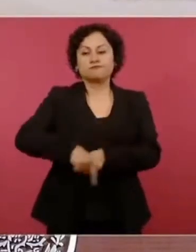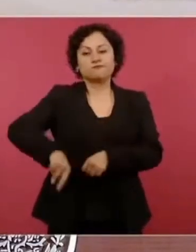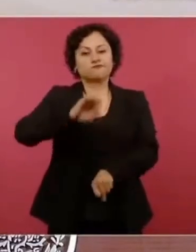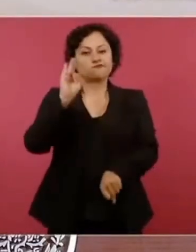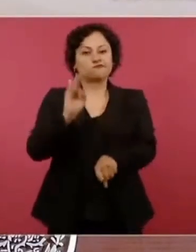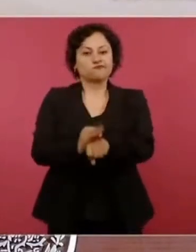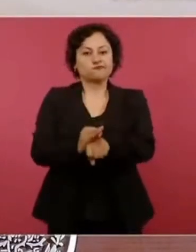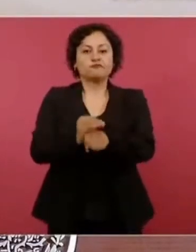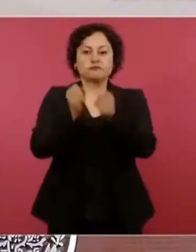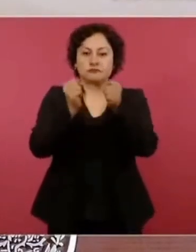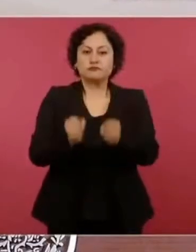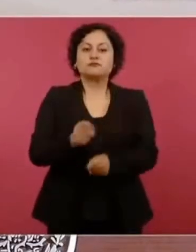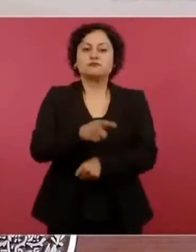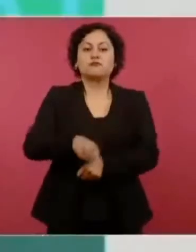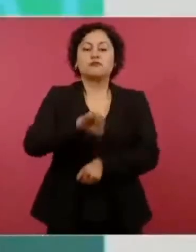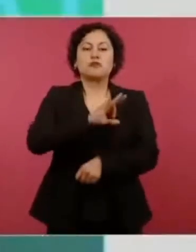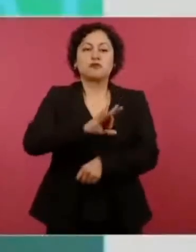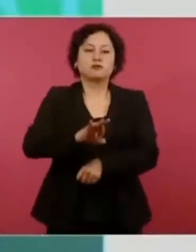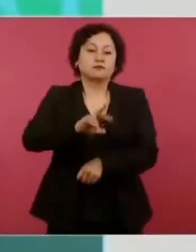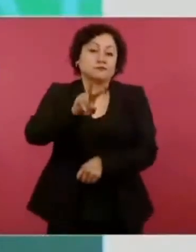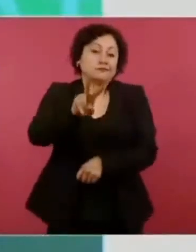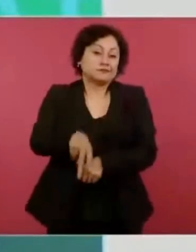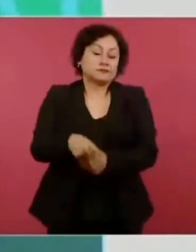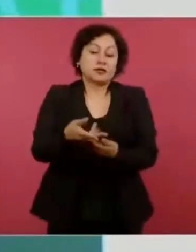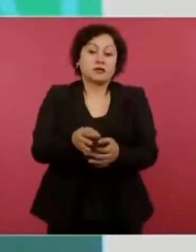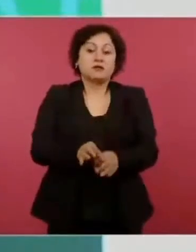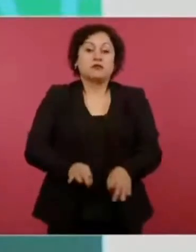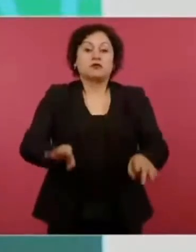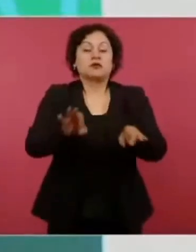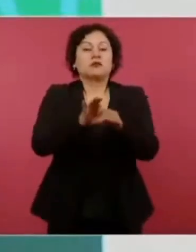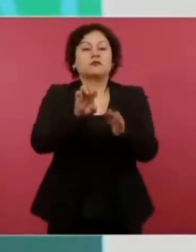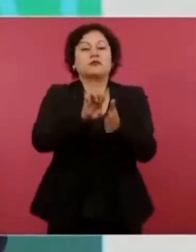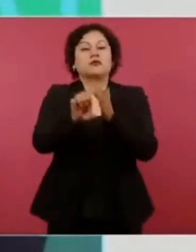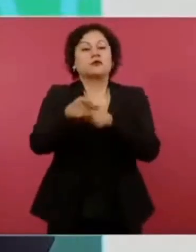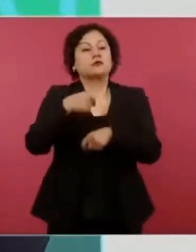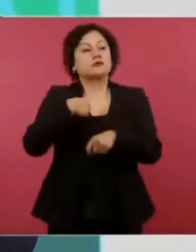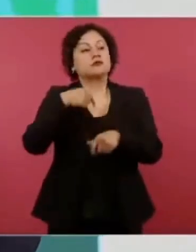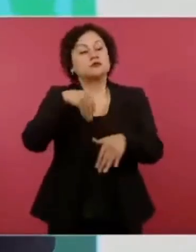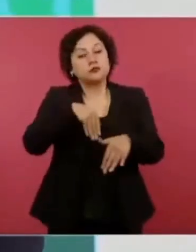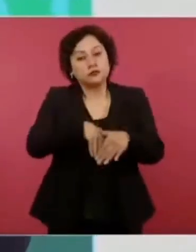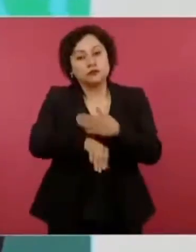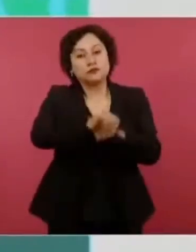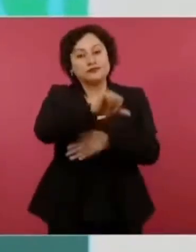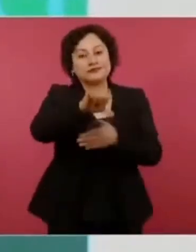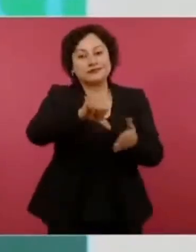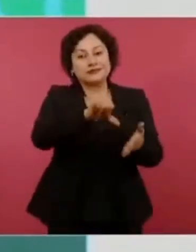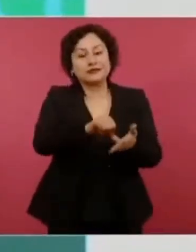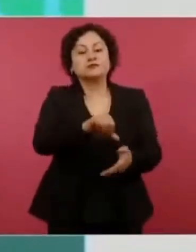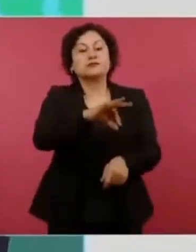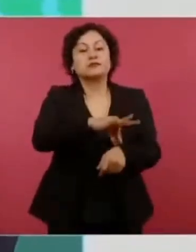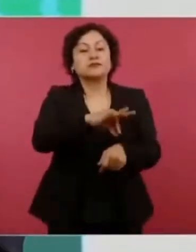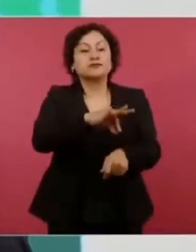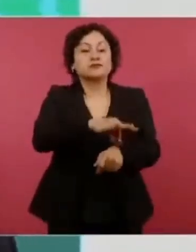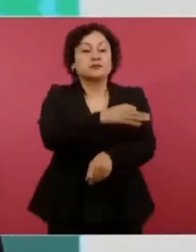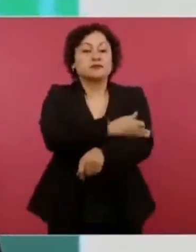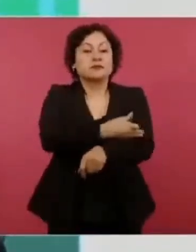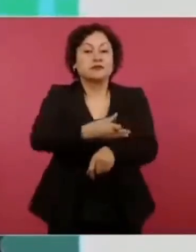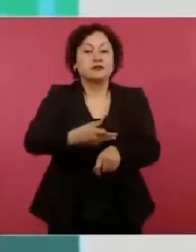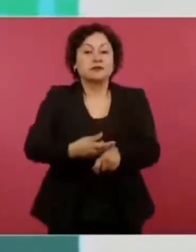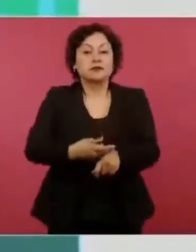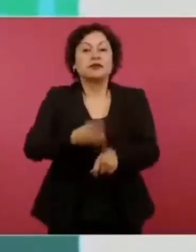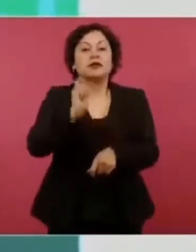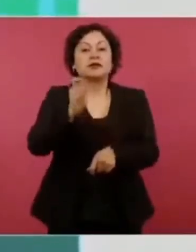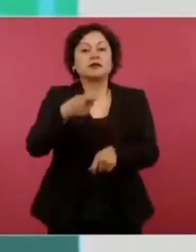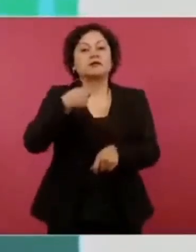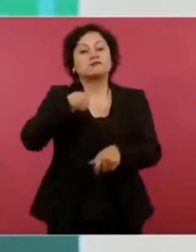IMSS, sepa cómo se atiende en una unidad de medicina familiar, pero si por alguna razón pierde esa derechohabiencia, tiene que iniciar